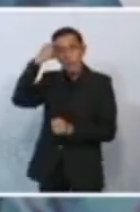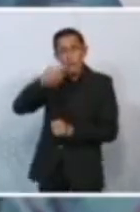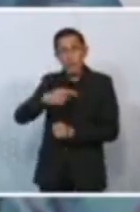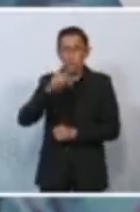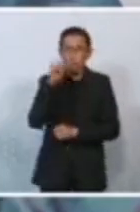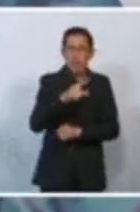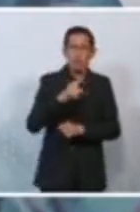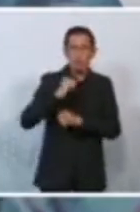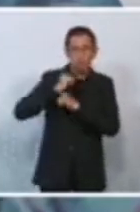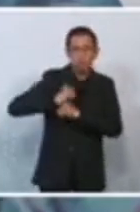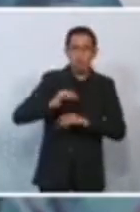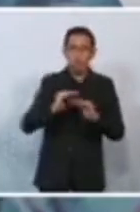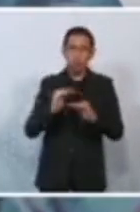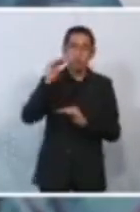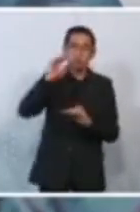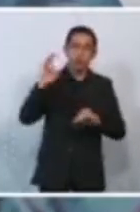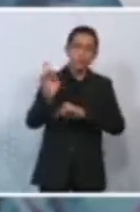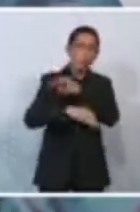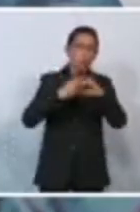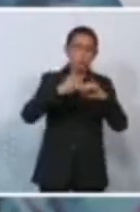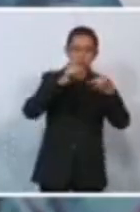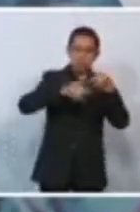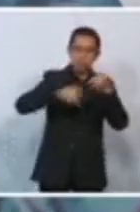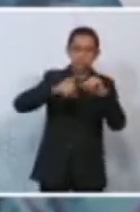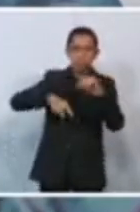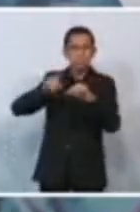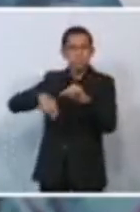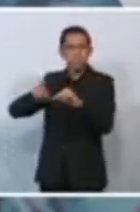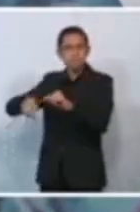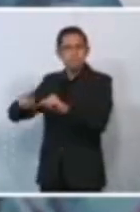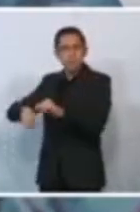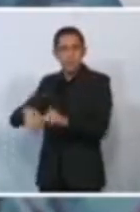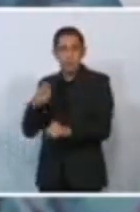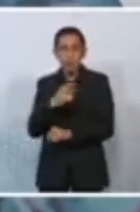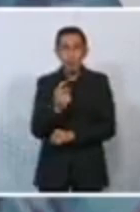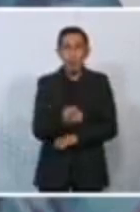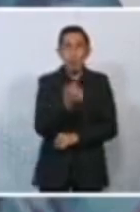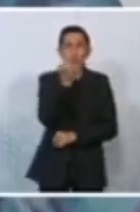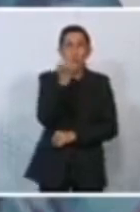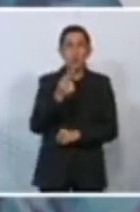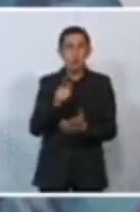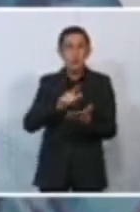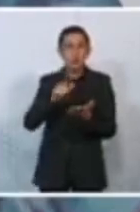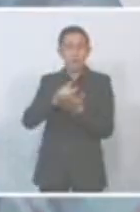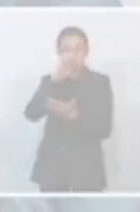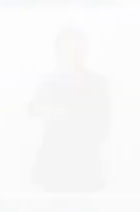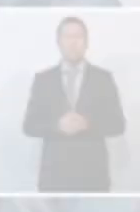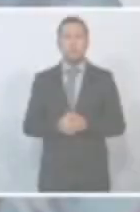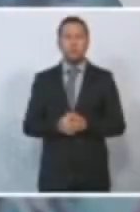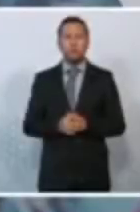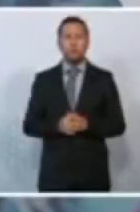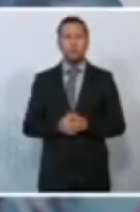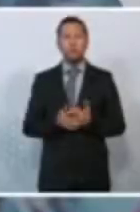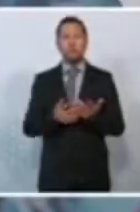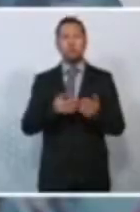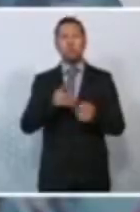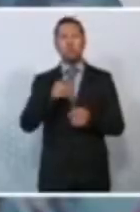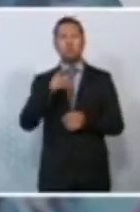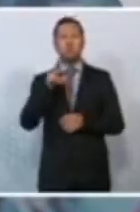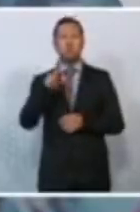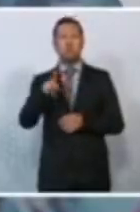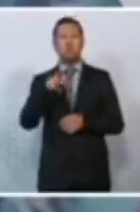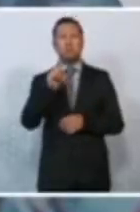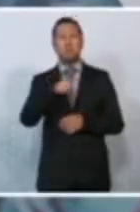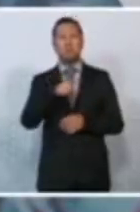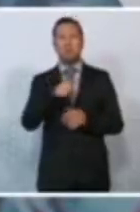nadie, y que quede bien claro, nadie, absolutamente nadie, pase por encima de la ley. Qué cinismo, los